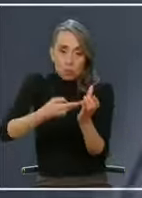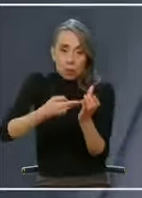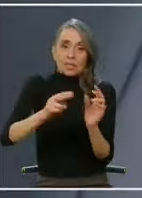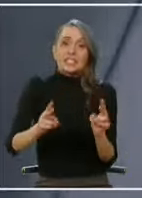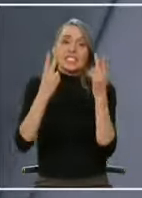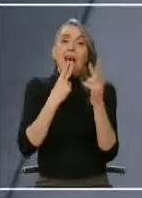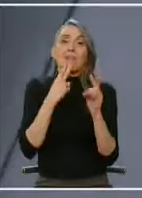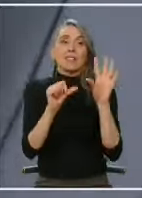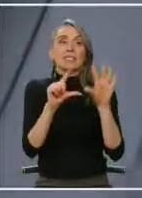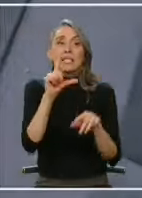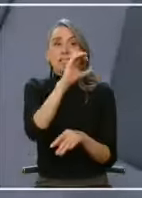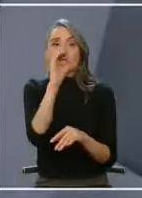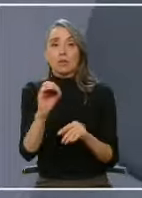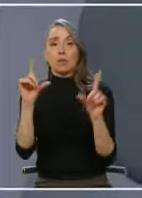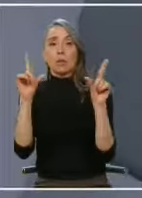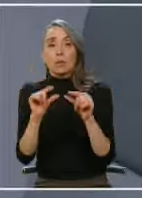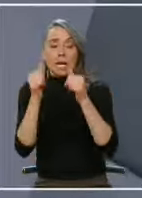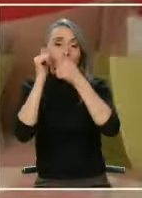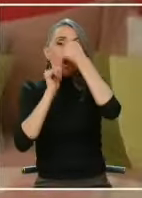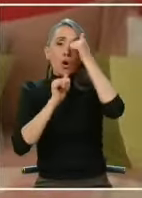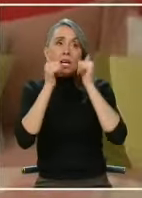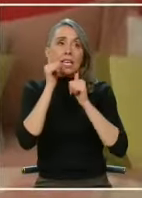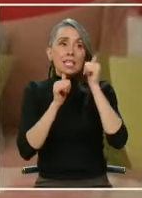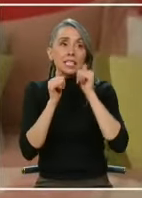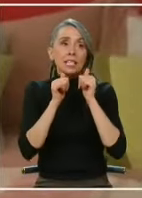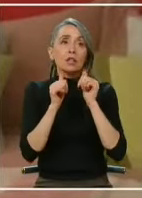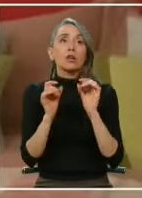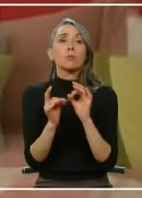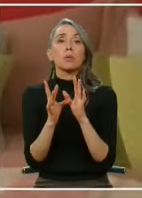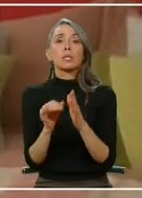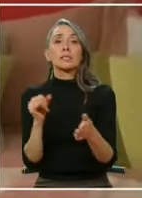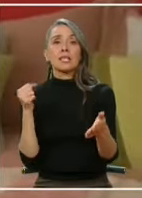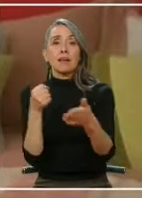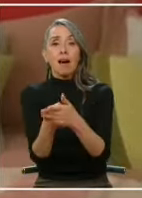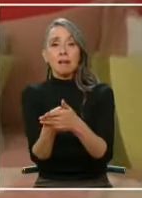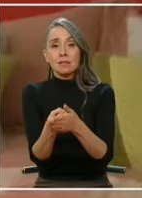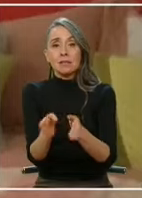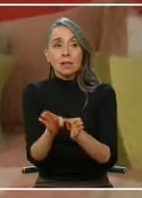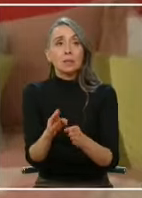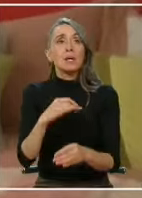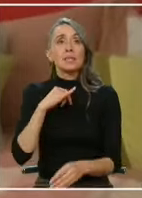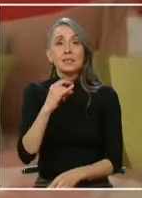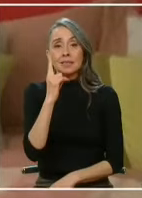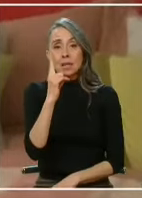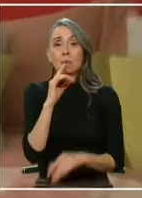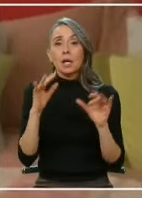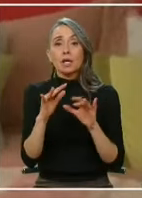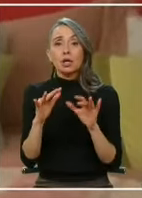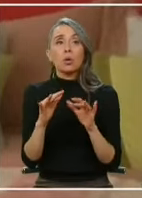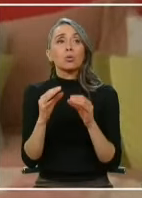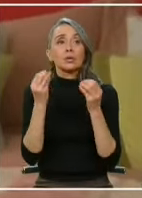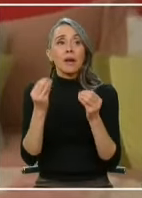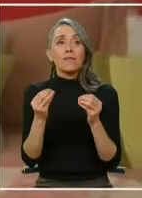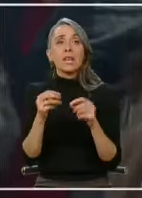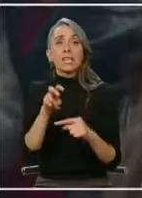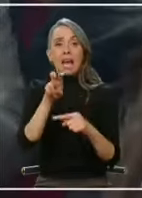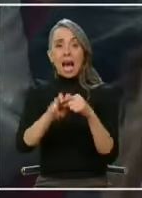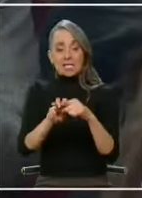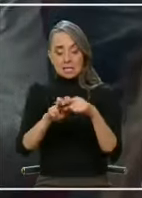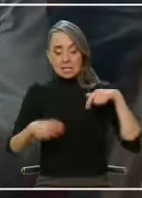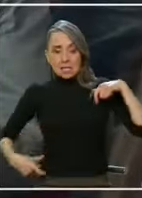en un 67% la cantidad de lesiones en caso de un siniestro vial, siempre que se utilicen de forma